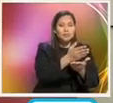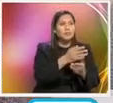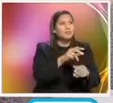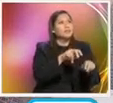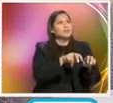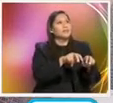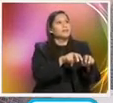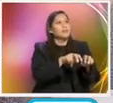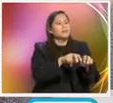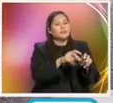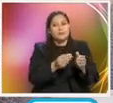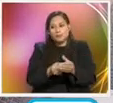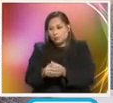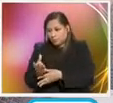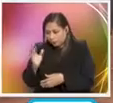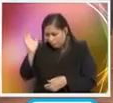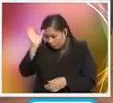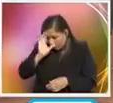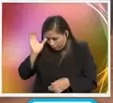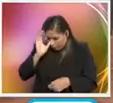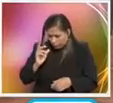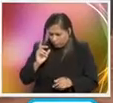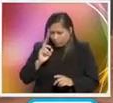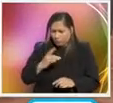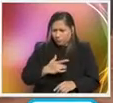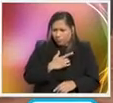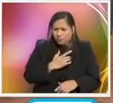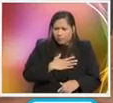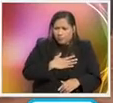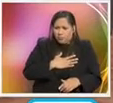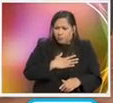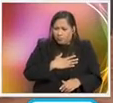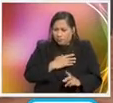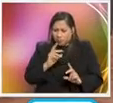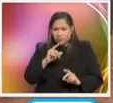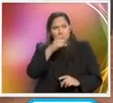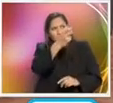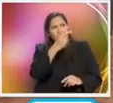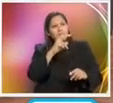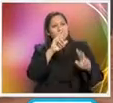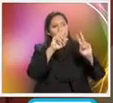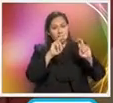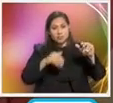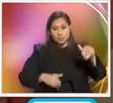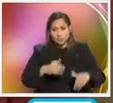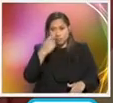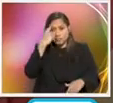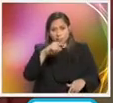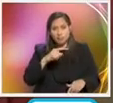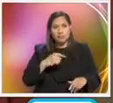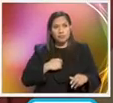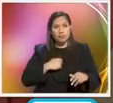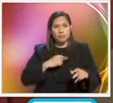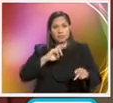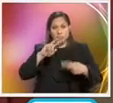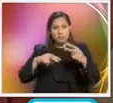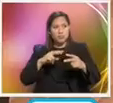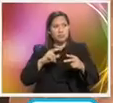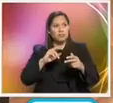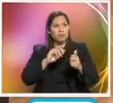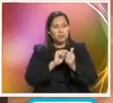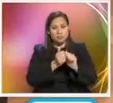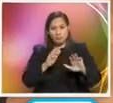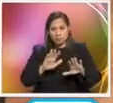distinta, que Ya. te sacude y que te cuestiona, y creo que para eso sirve el teatro, para ir a transformarte de alguna